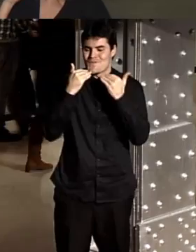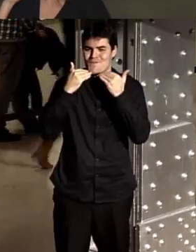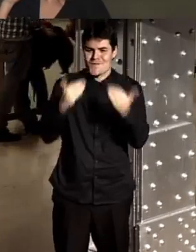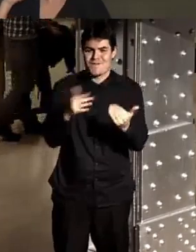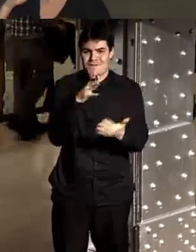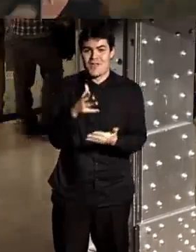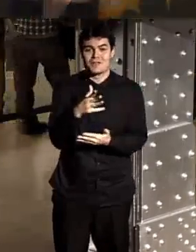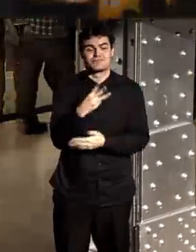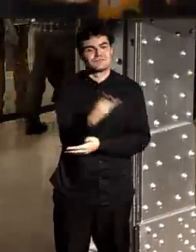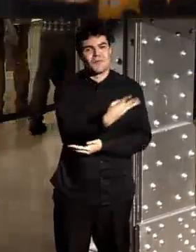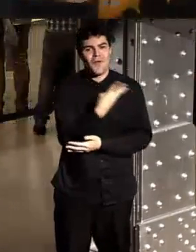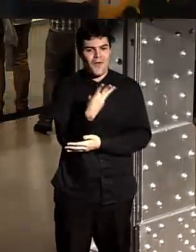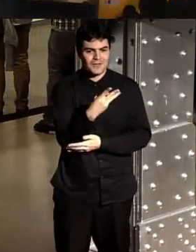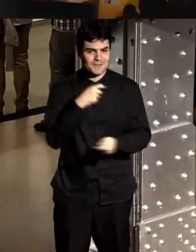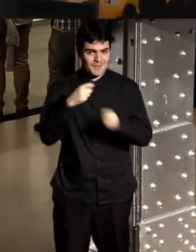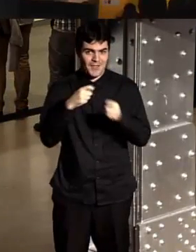tres periodistas.